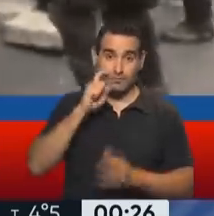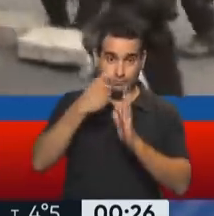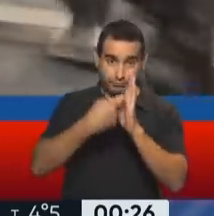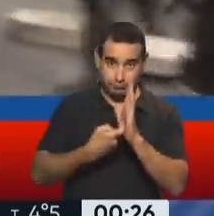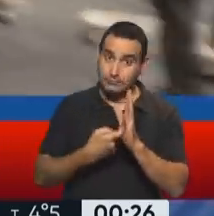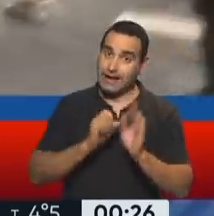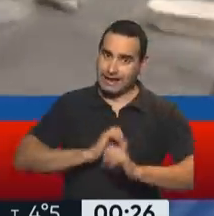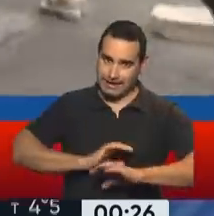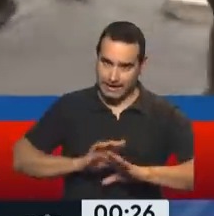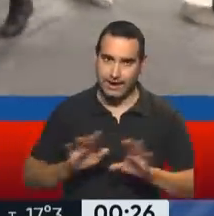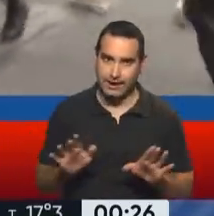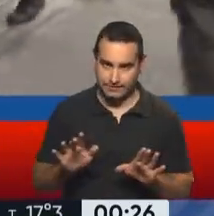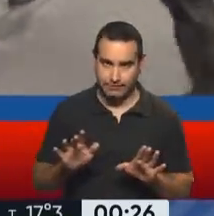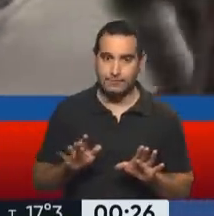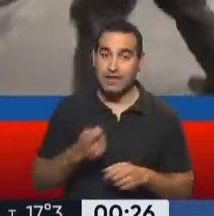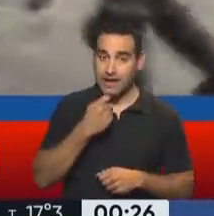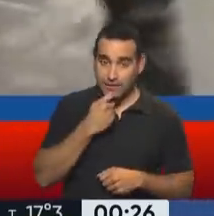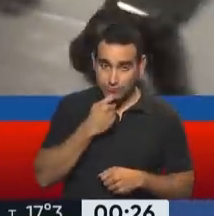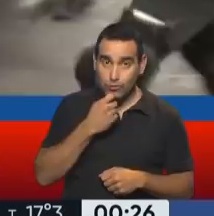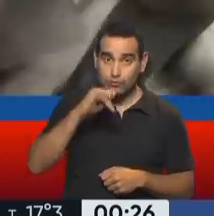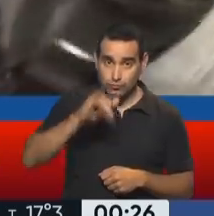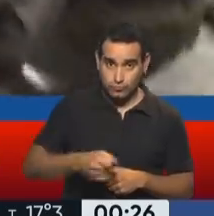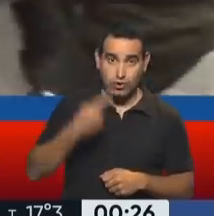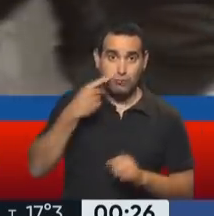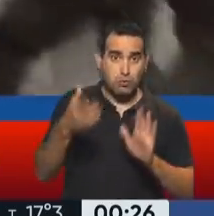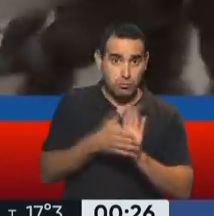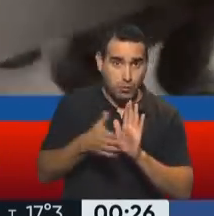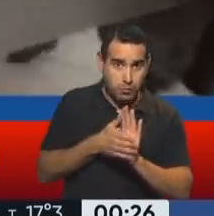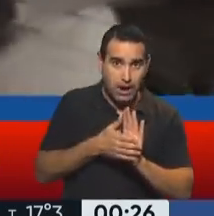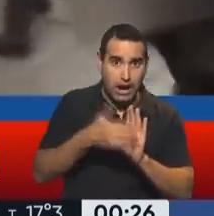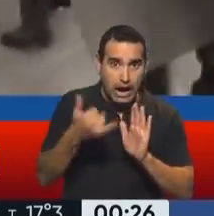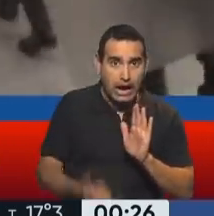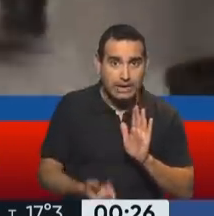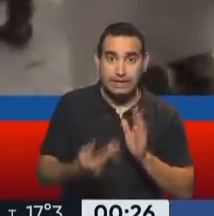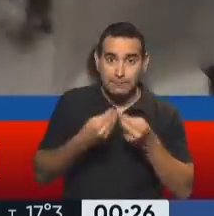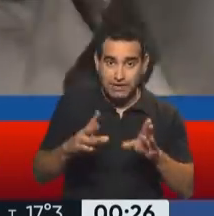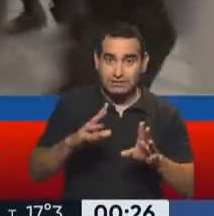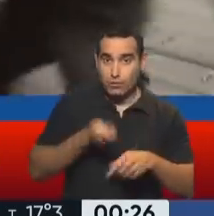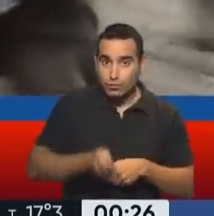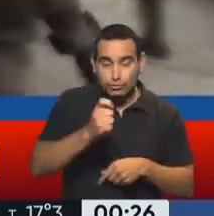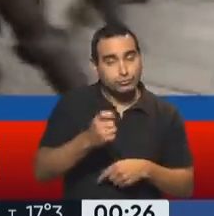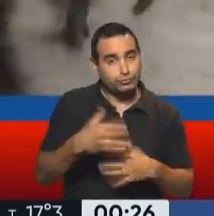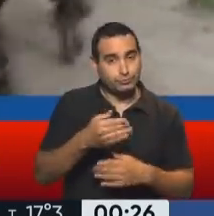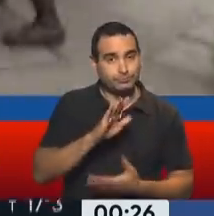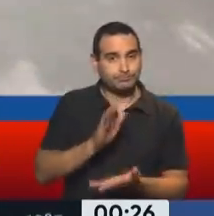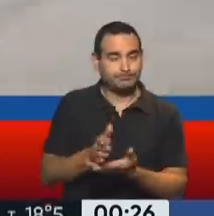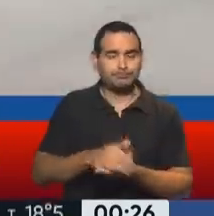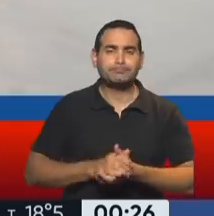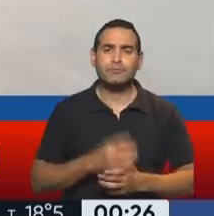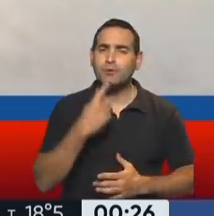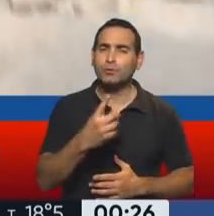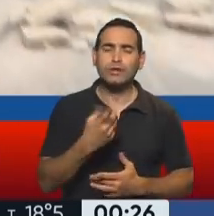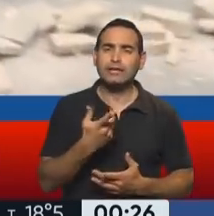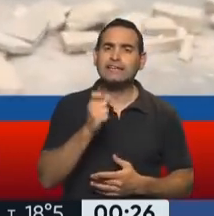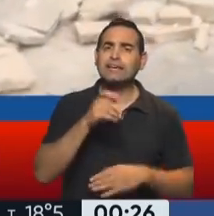potencialmente graves en el caso de que se arme, como parece todo indicar, una causa judicial en la Argentina. ¿Y esa causa, Néstor, y a